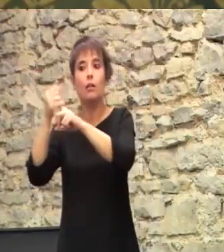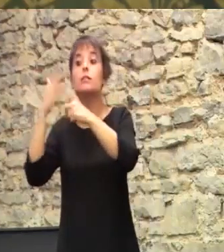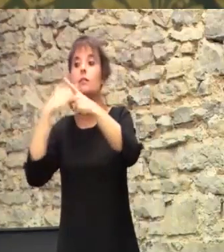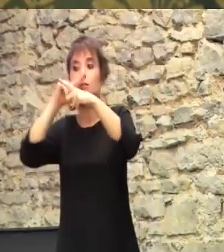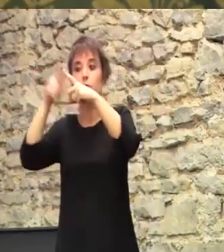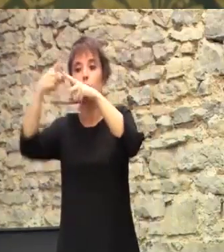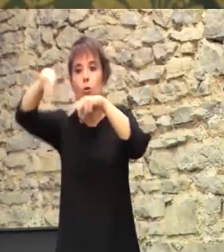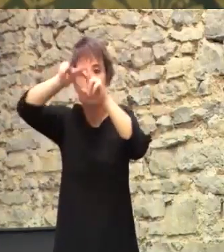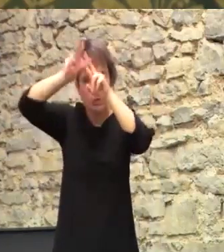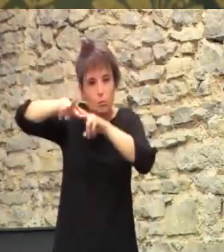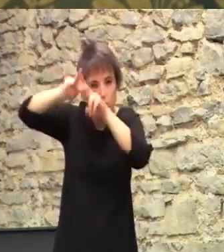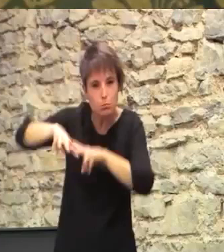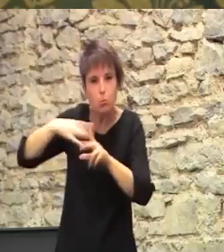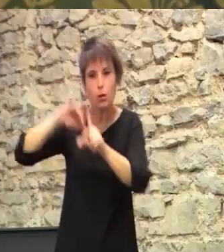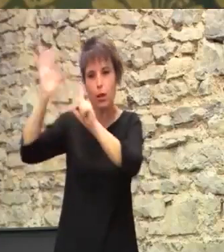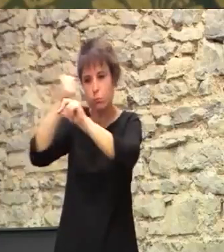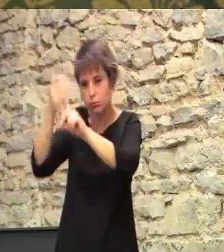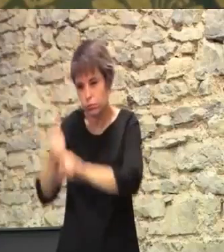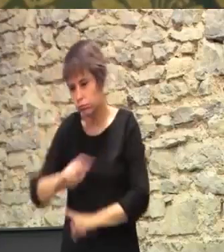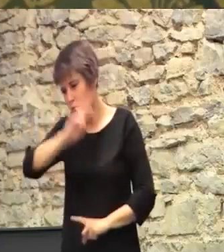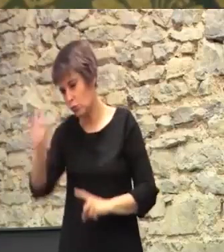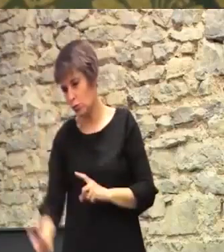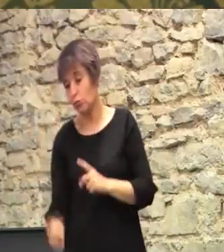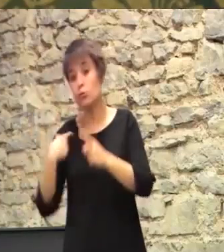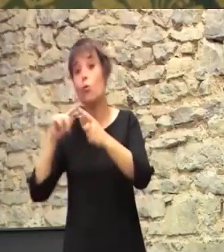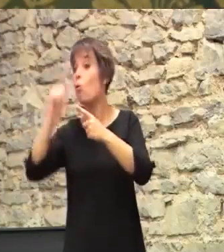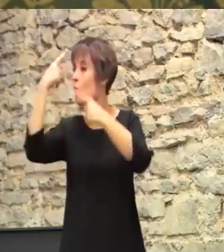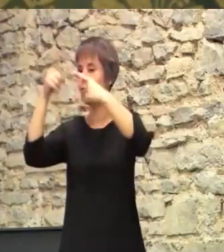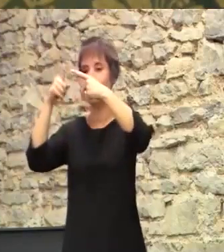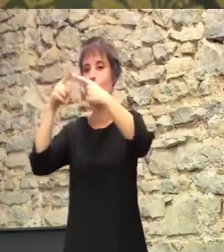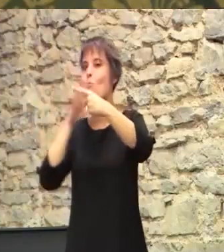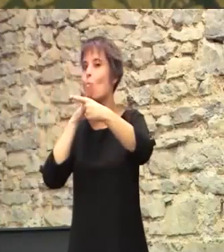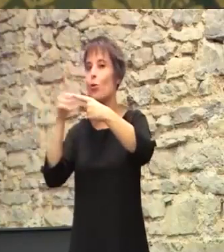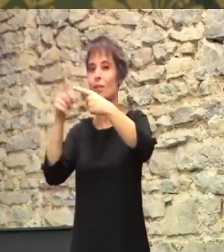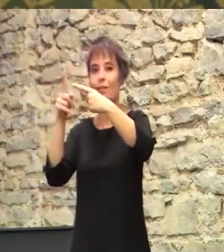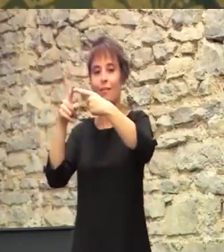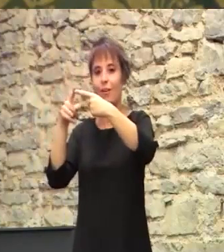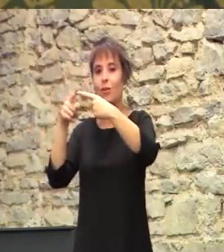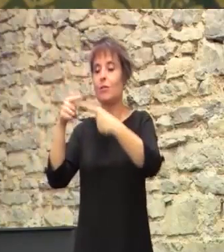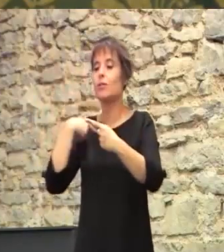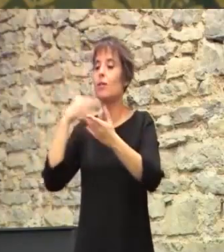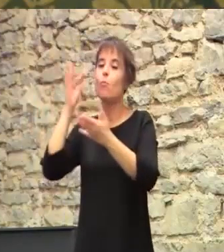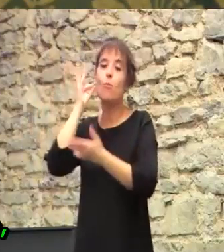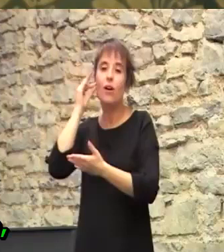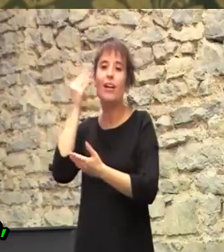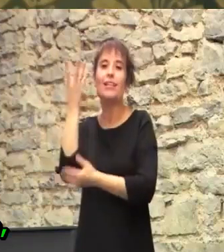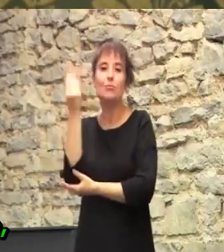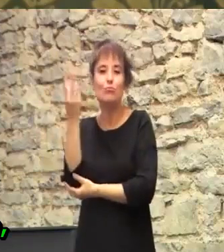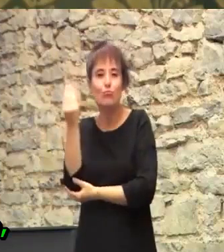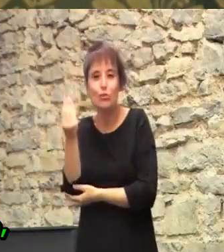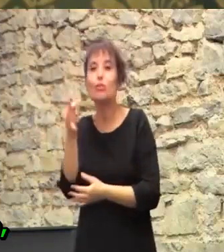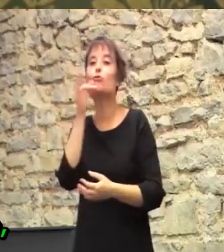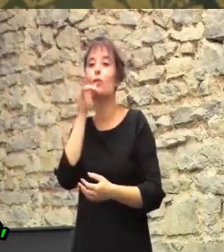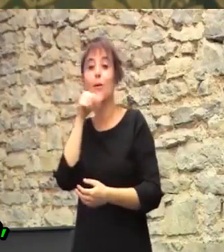si siguen trabajando se pueden encontrar otros motivos uno de los motivos por los cuales muchas mujeres aún